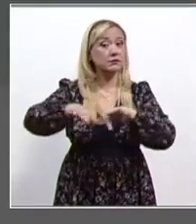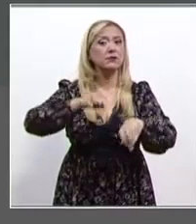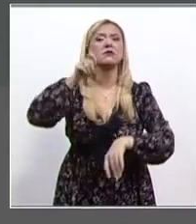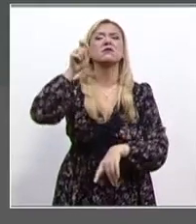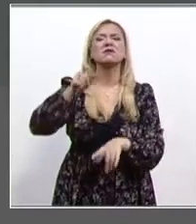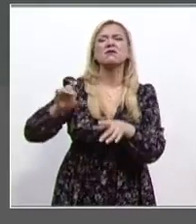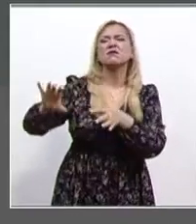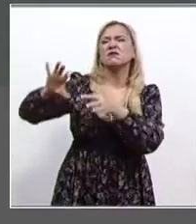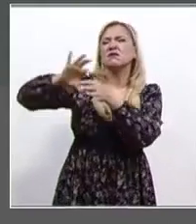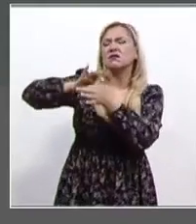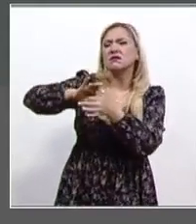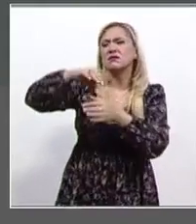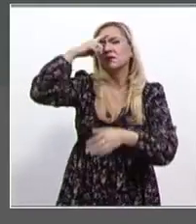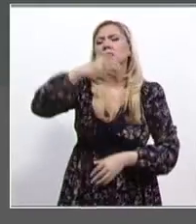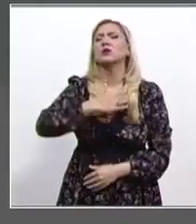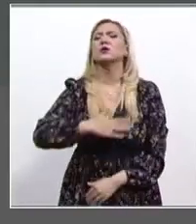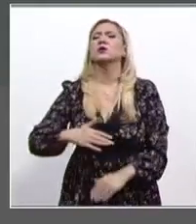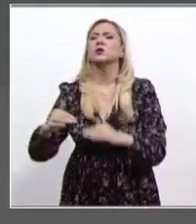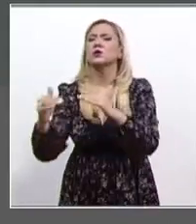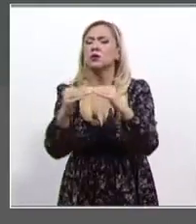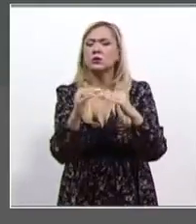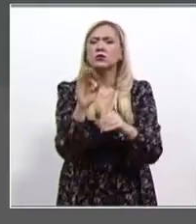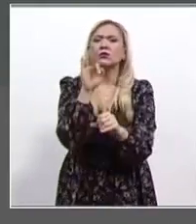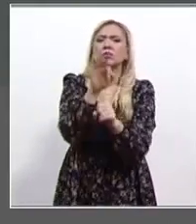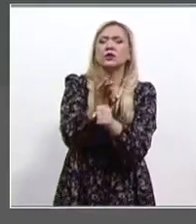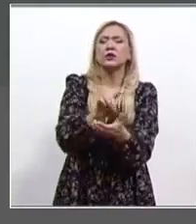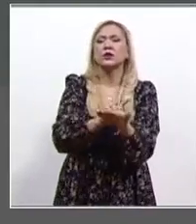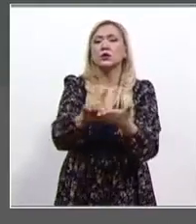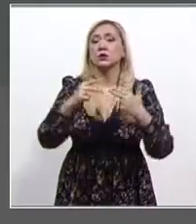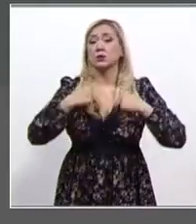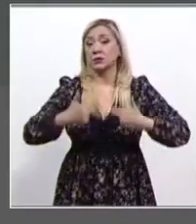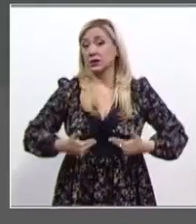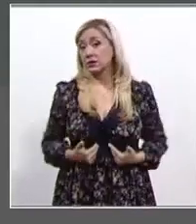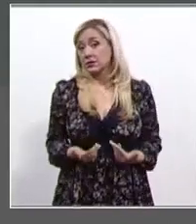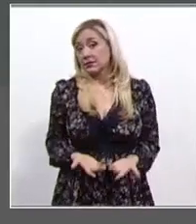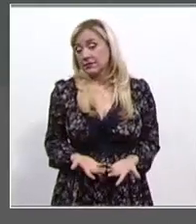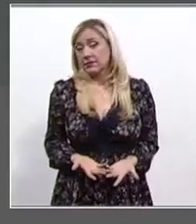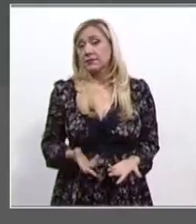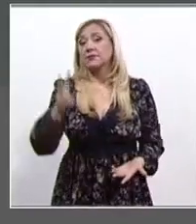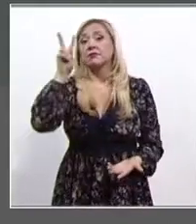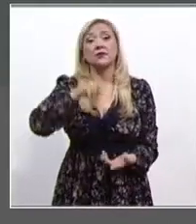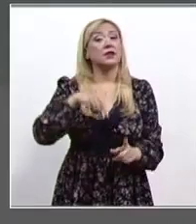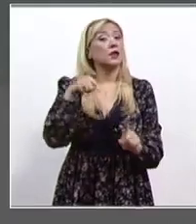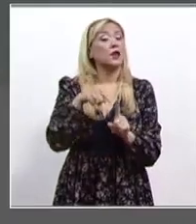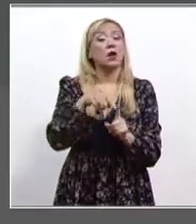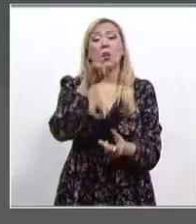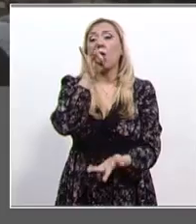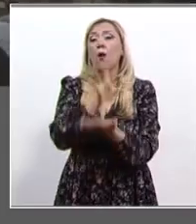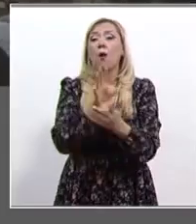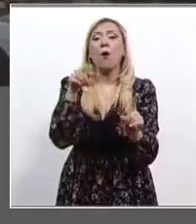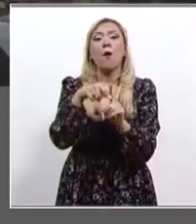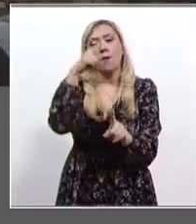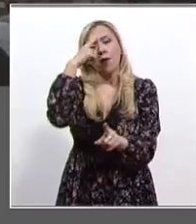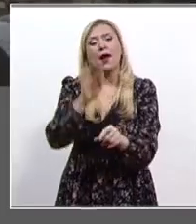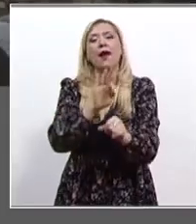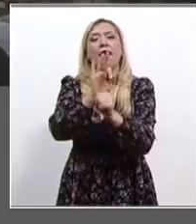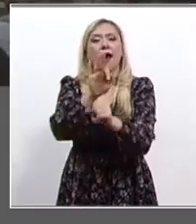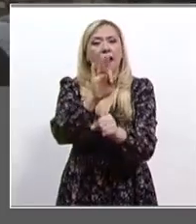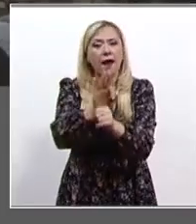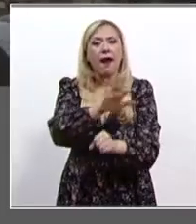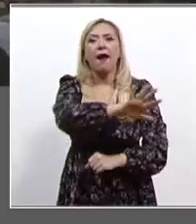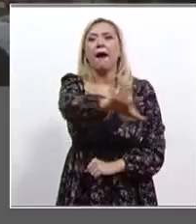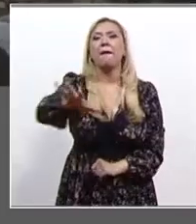estrechamente vinculada con la democracia y con la protección de los derechos humanos, recordando que es la única vía para proteger bienes preciados